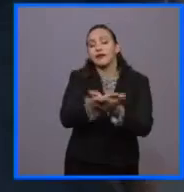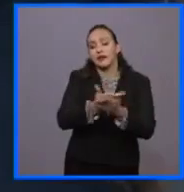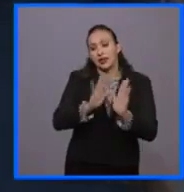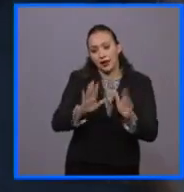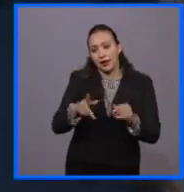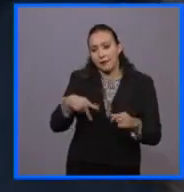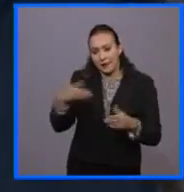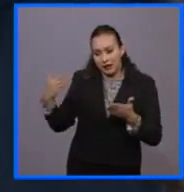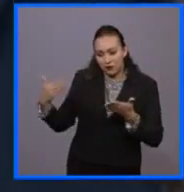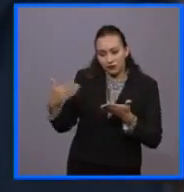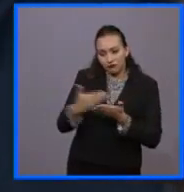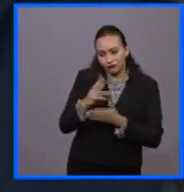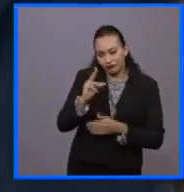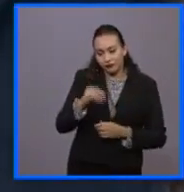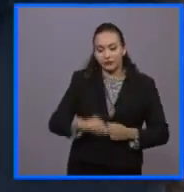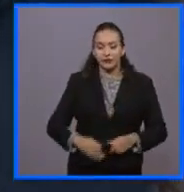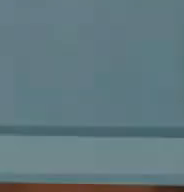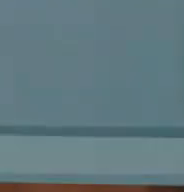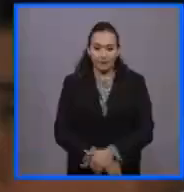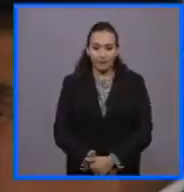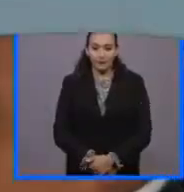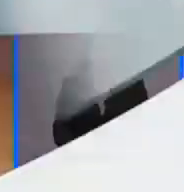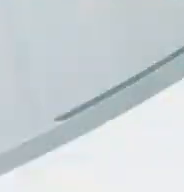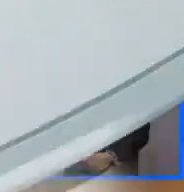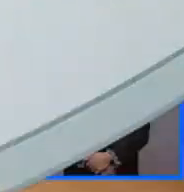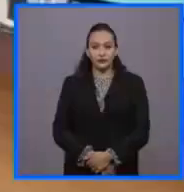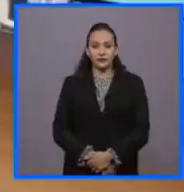la controversia.